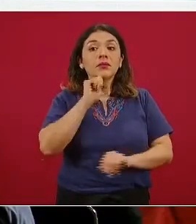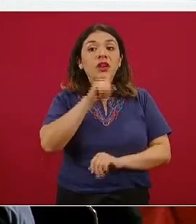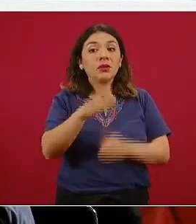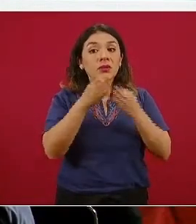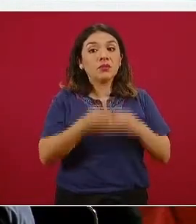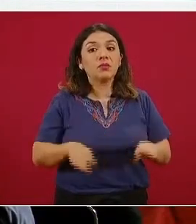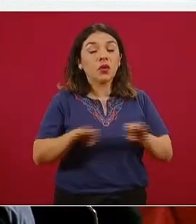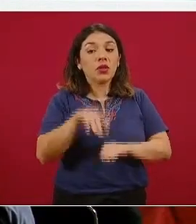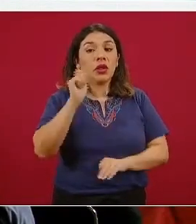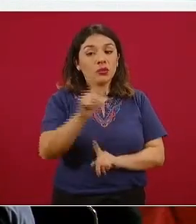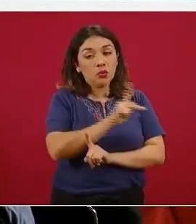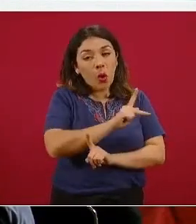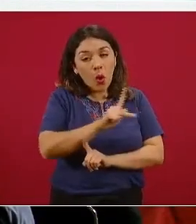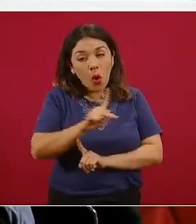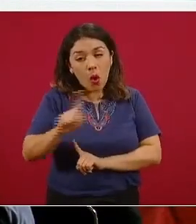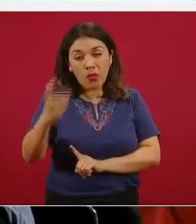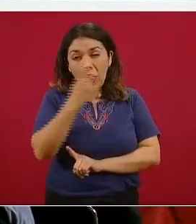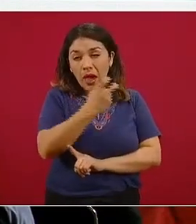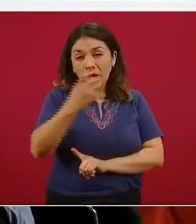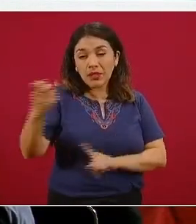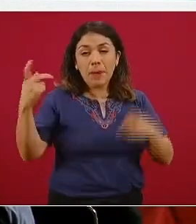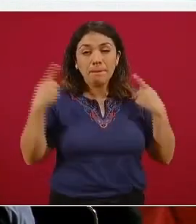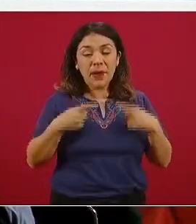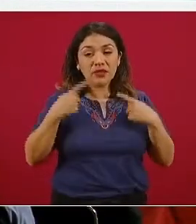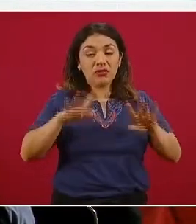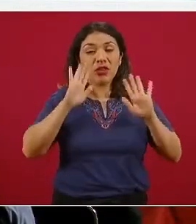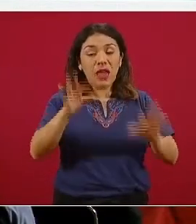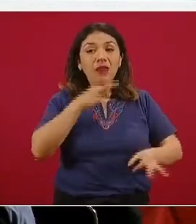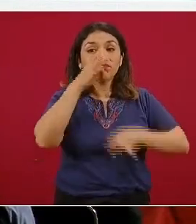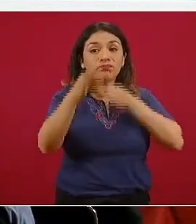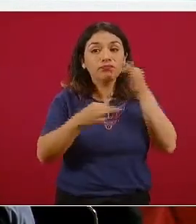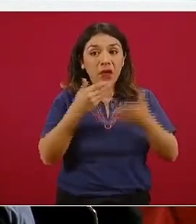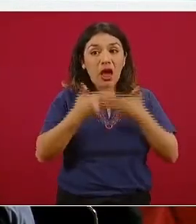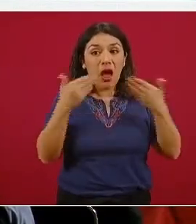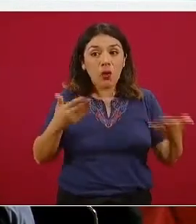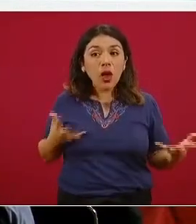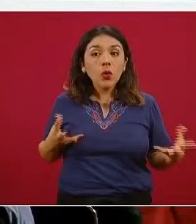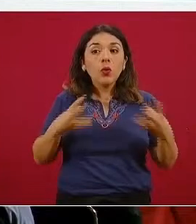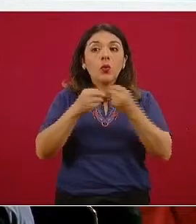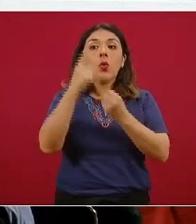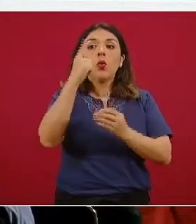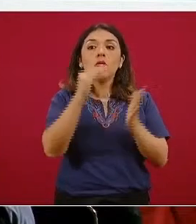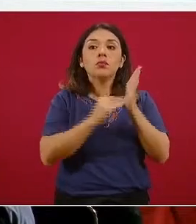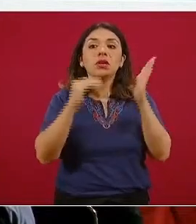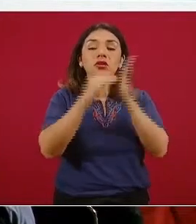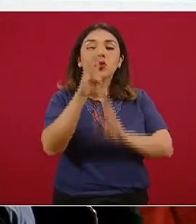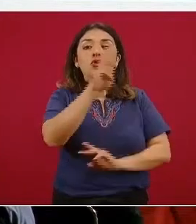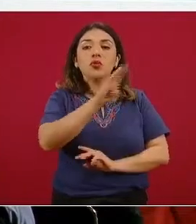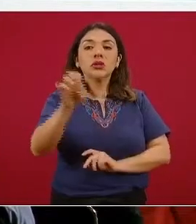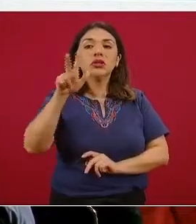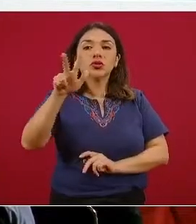que todas estas personas que fueron notificadas, que ahora suman